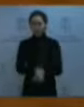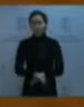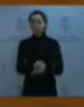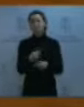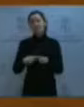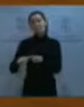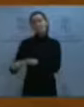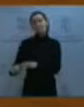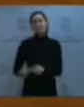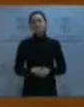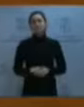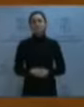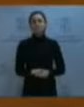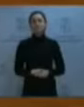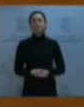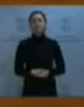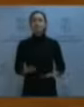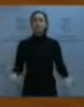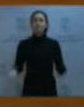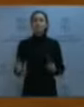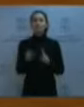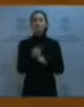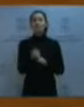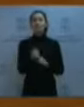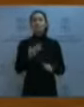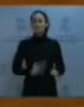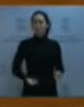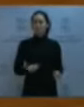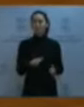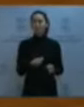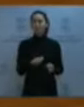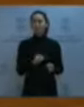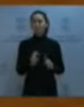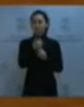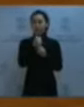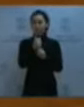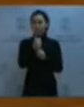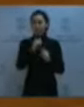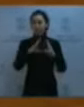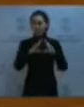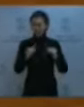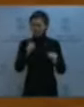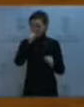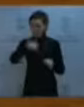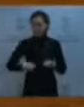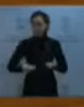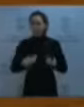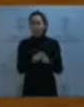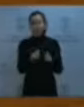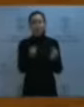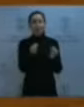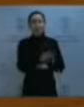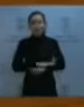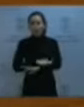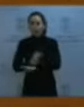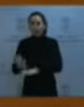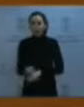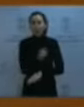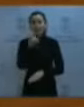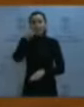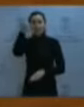ese. Se ha logrado, como digo, en Murcia, se ha logrado en Andalucía este año, en las negociaciones con otros gobiernos, y se ha logrado en La Rioja. Es